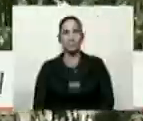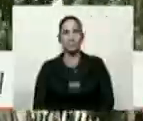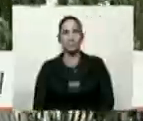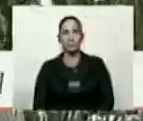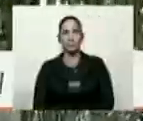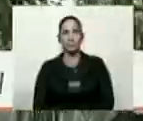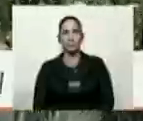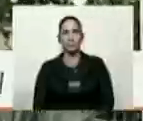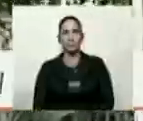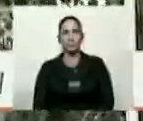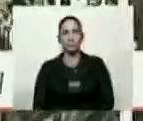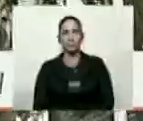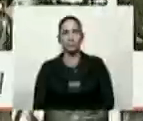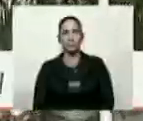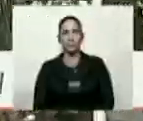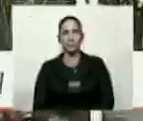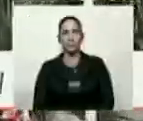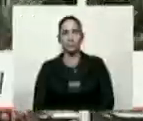Ya va, momentico.